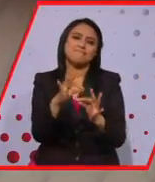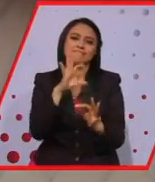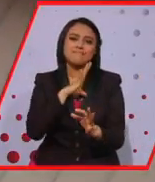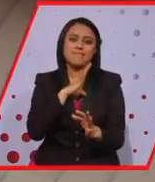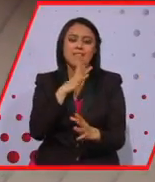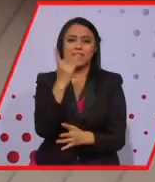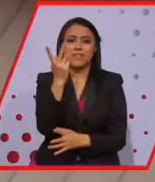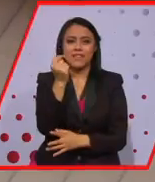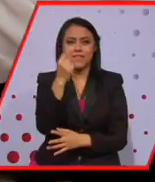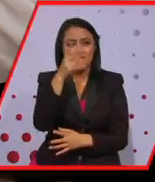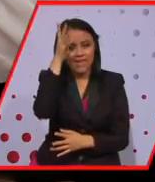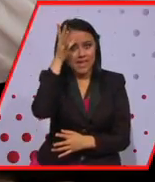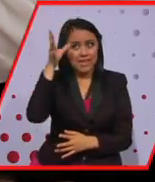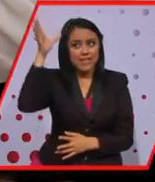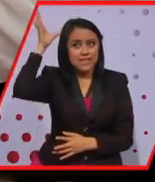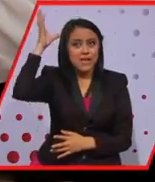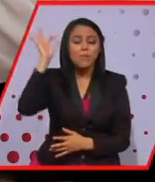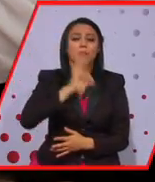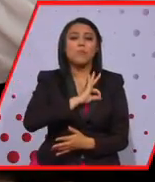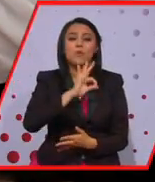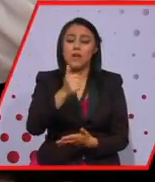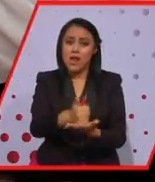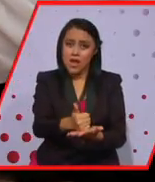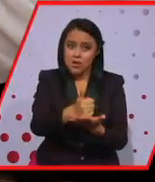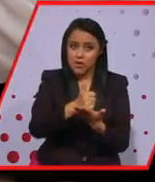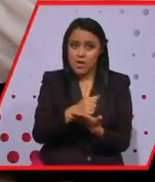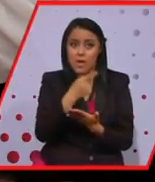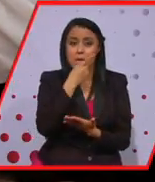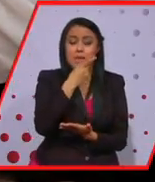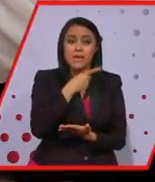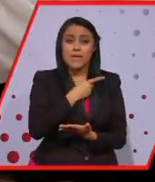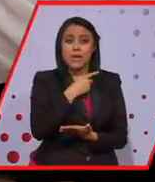TV Azteca a solicitar ayuda. Me citaron